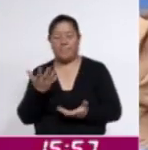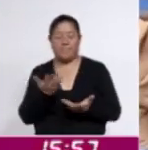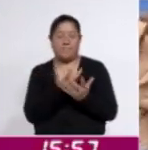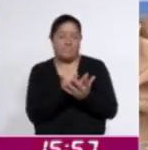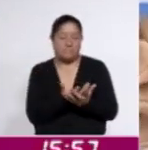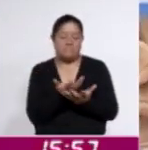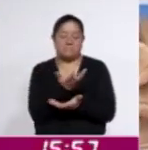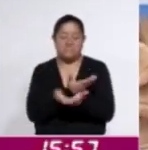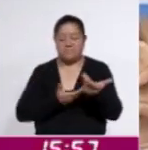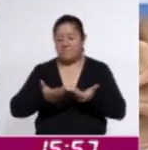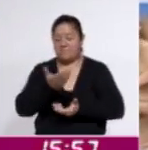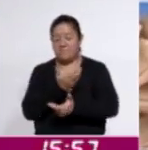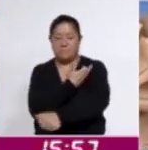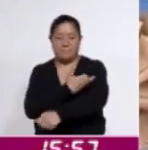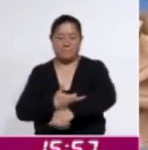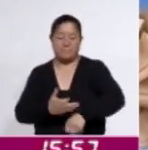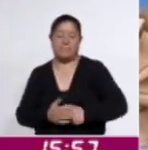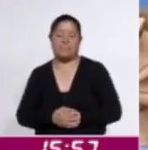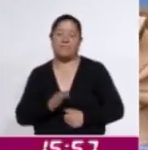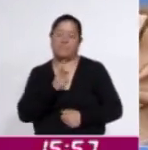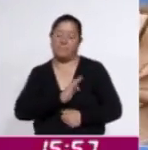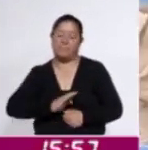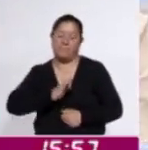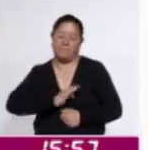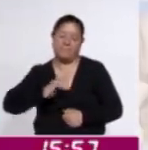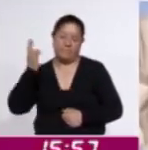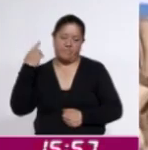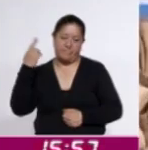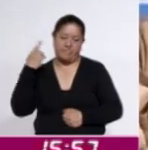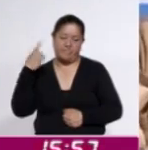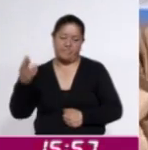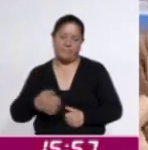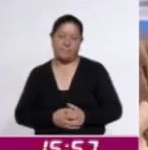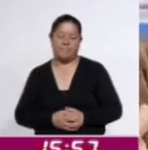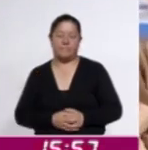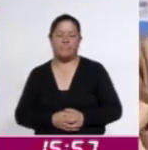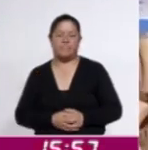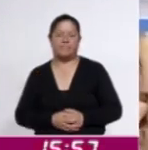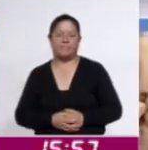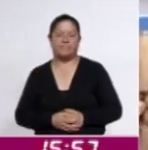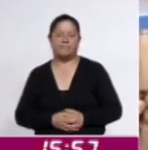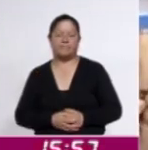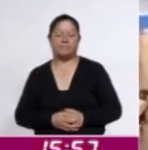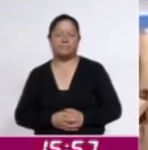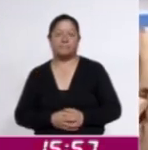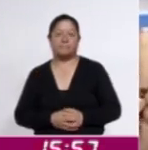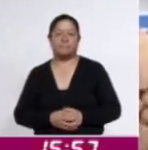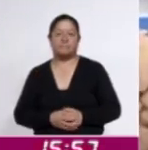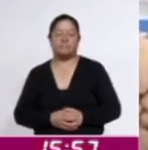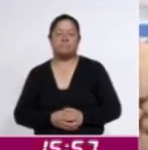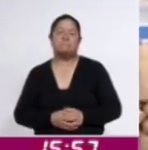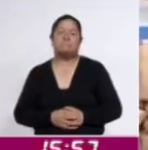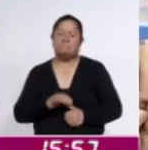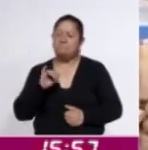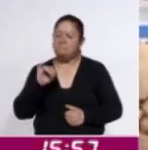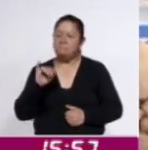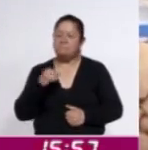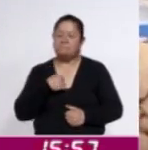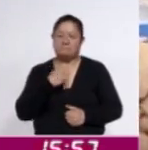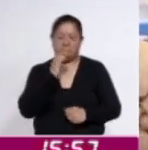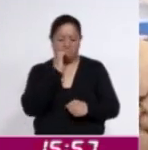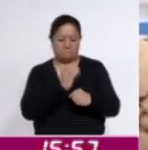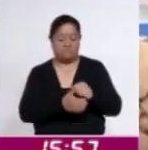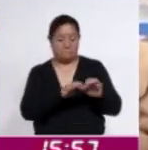familia. Y felicidades a la radio. ¿Por qué no? En cuanto terminemos de trabajar, tengamos un